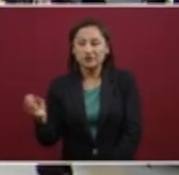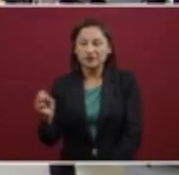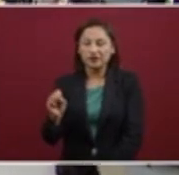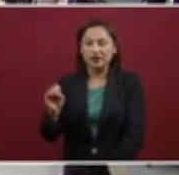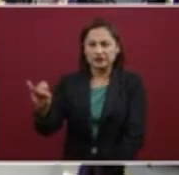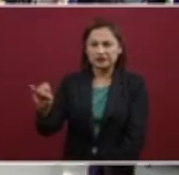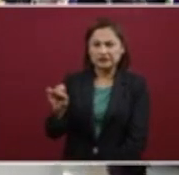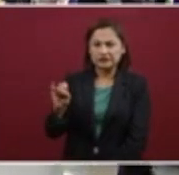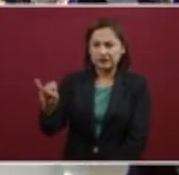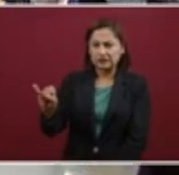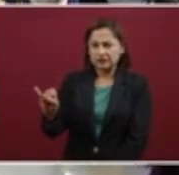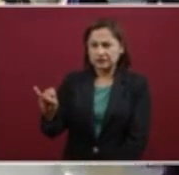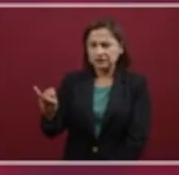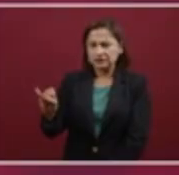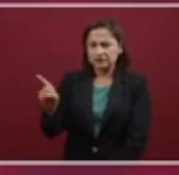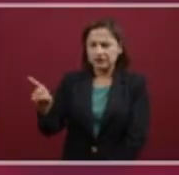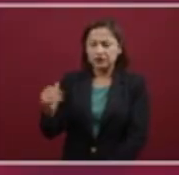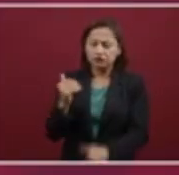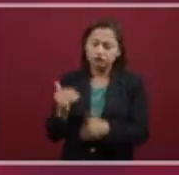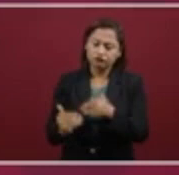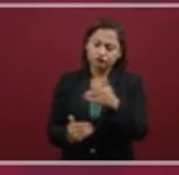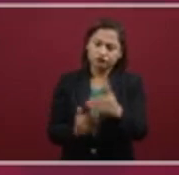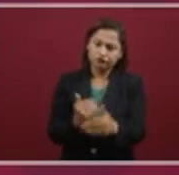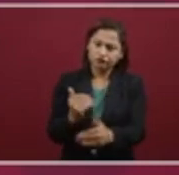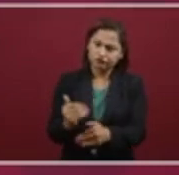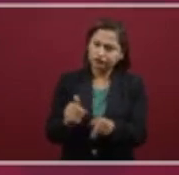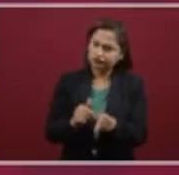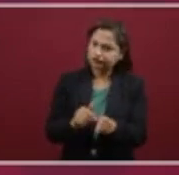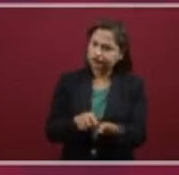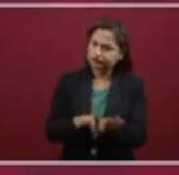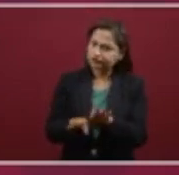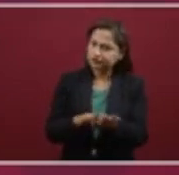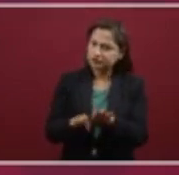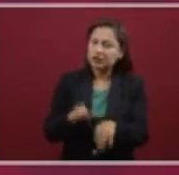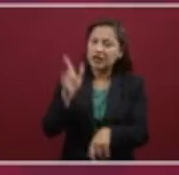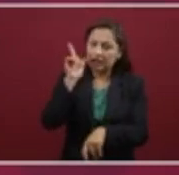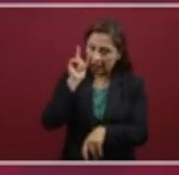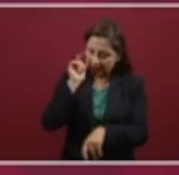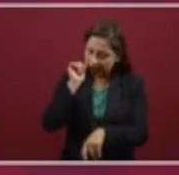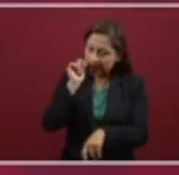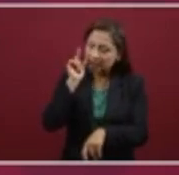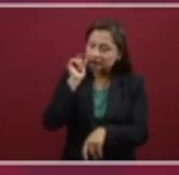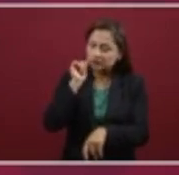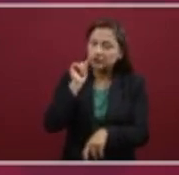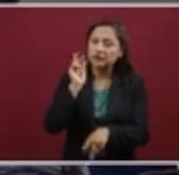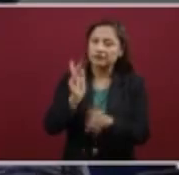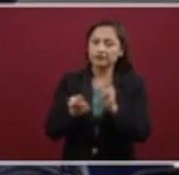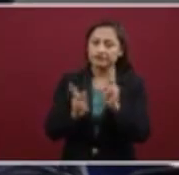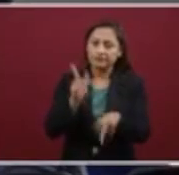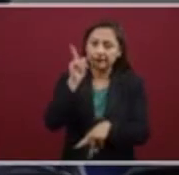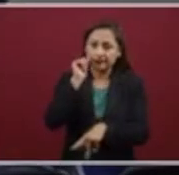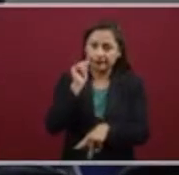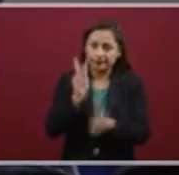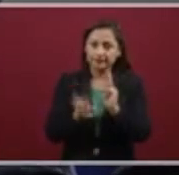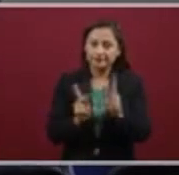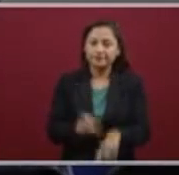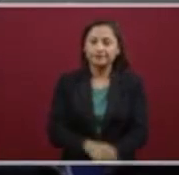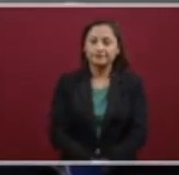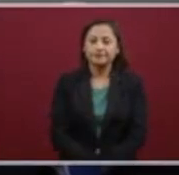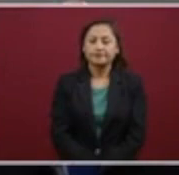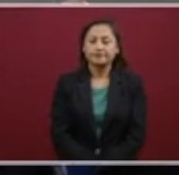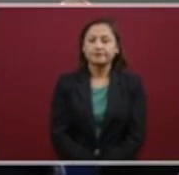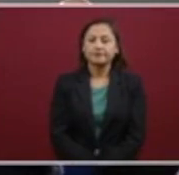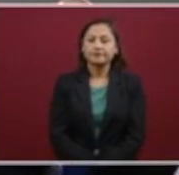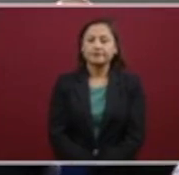que están en curso. Mañana hablamos. Mañana hablamos. Para